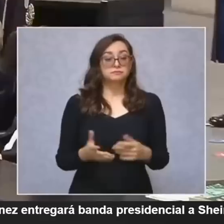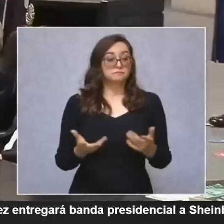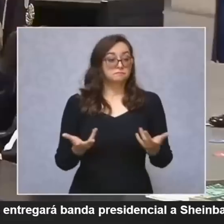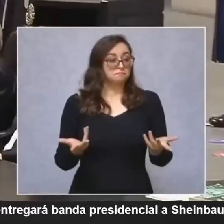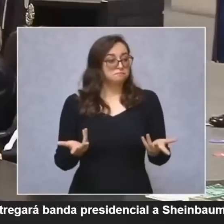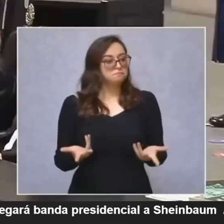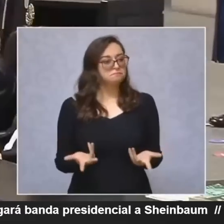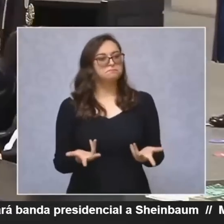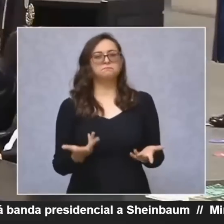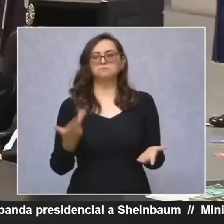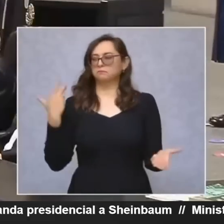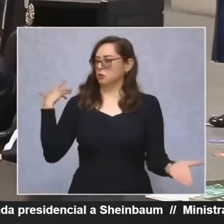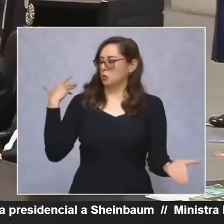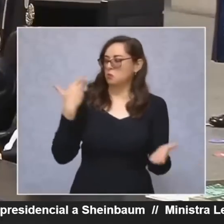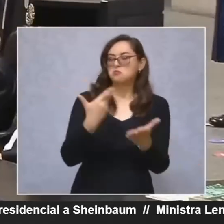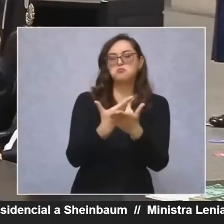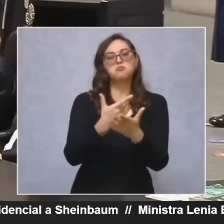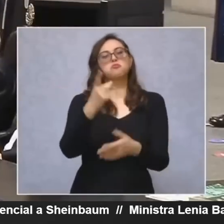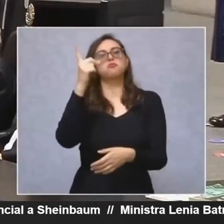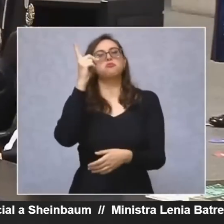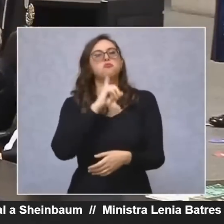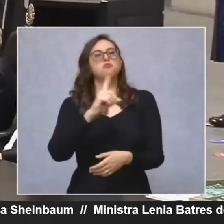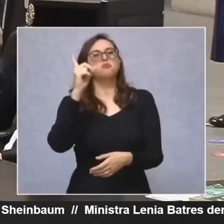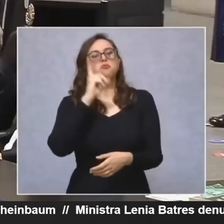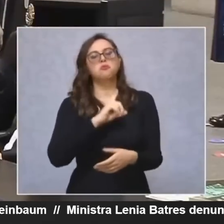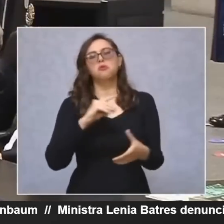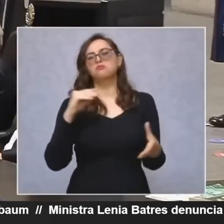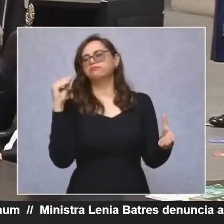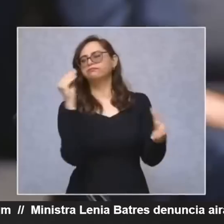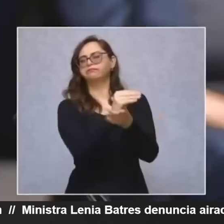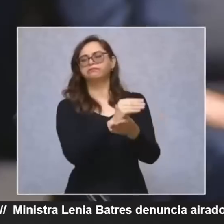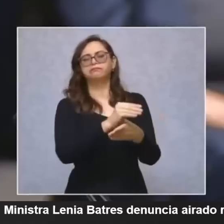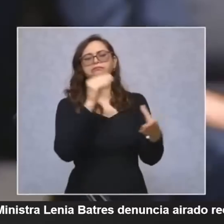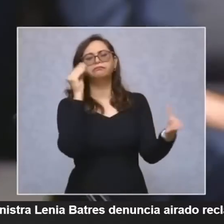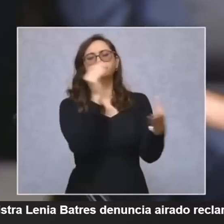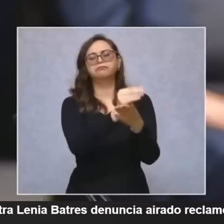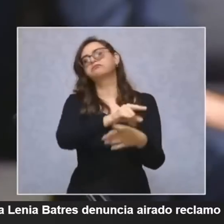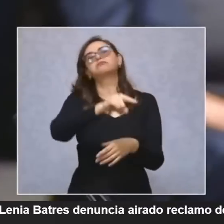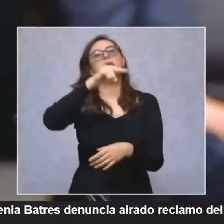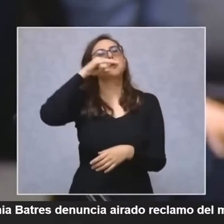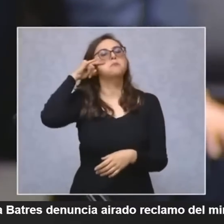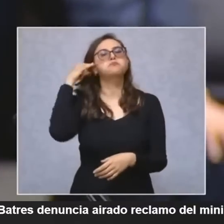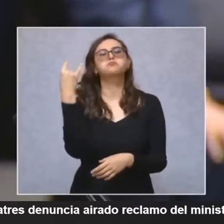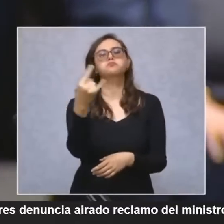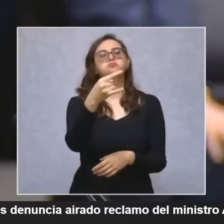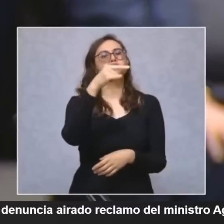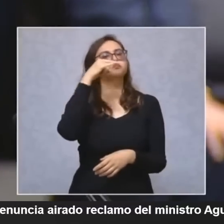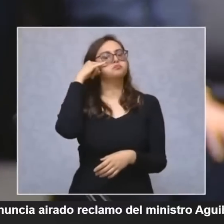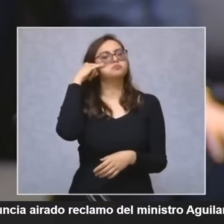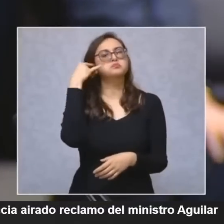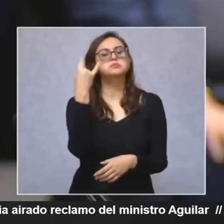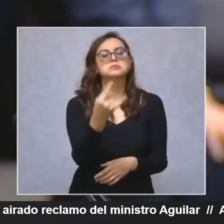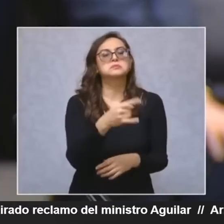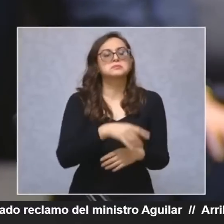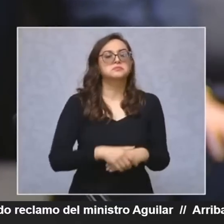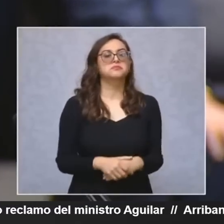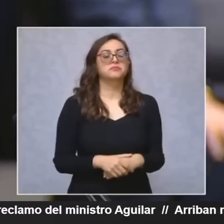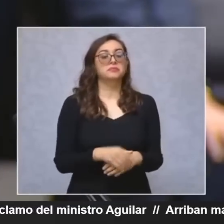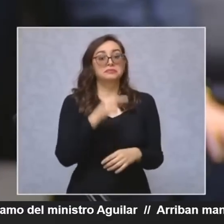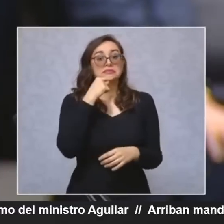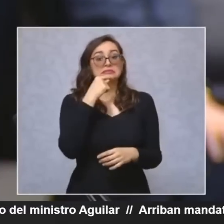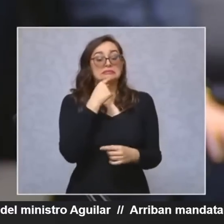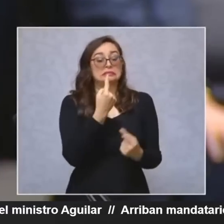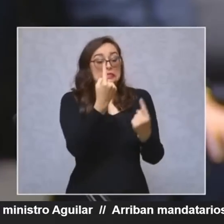las mujeres fuimos anuladas. A muchas de nosotras nos contaron desde niñas una